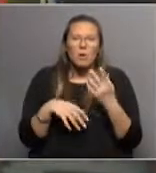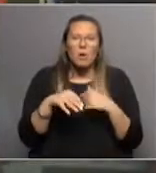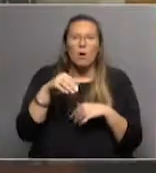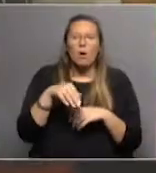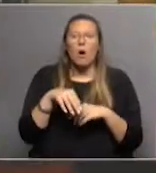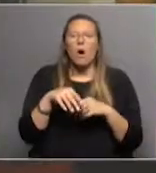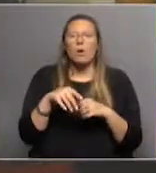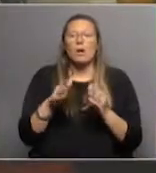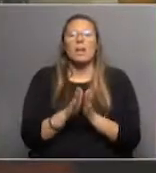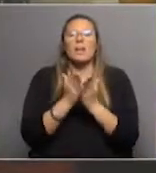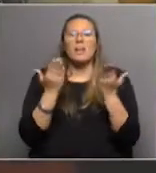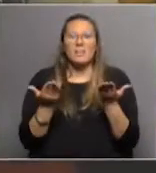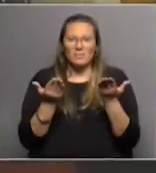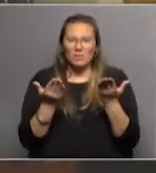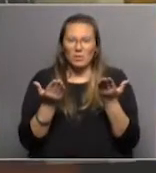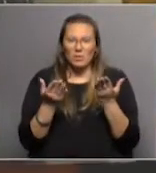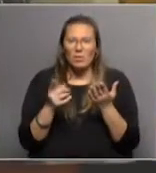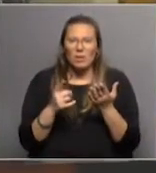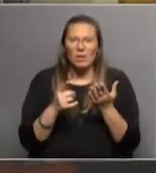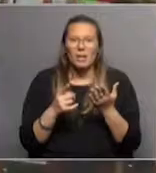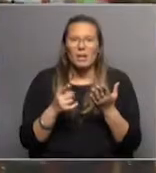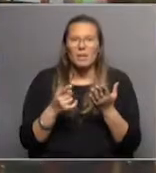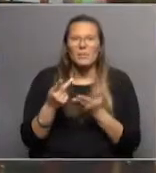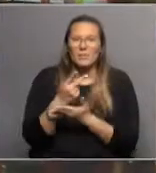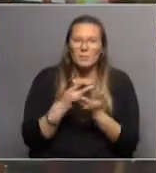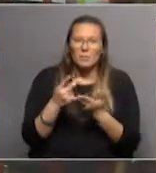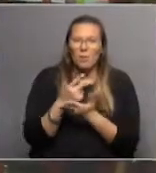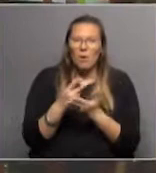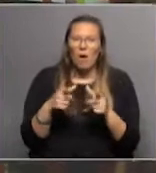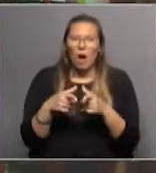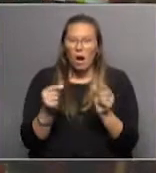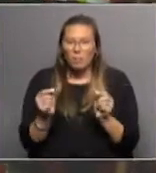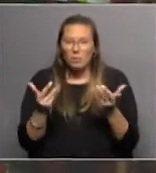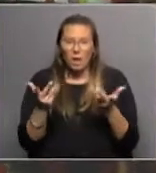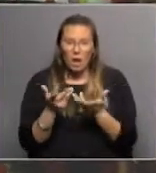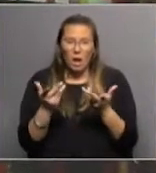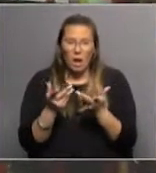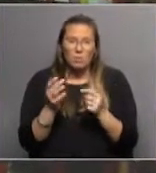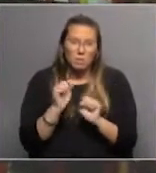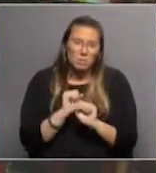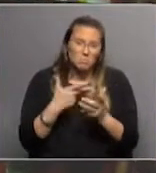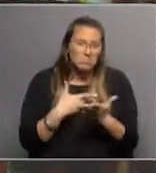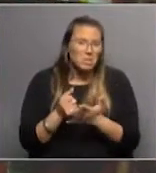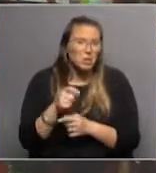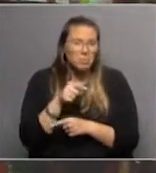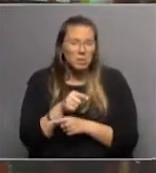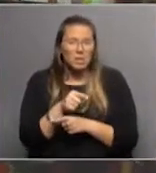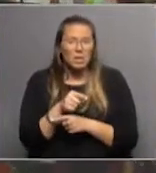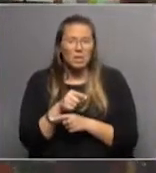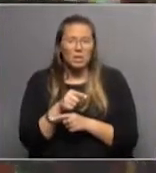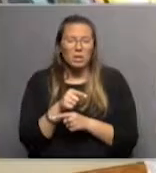son los libros que traen, digamos, el anime, ¿no? Y últimamente se está llevando bastante ese tipo de material, ya